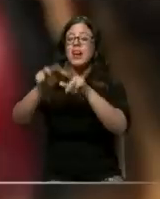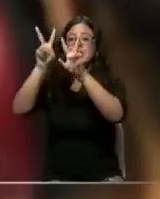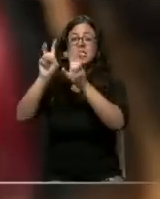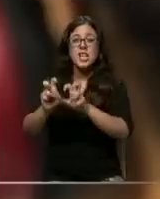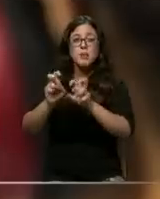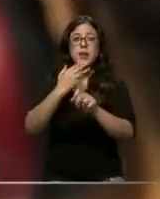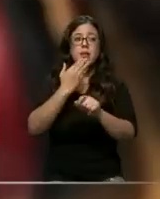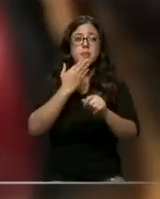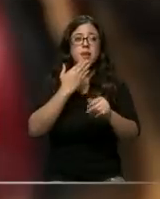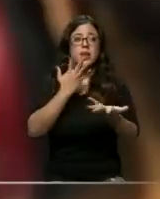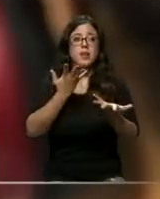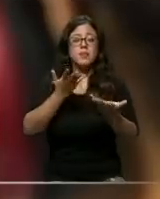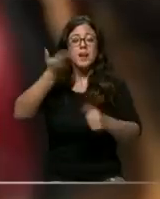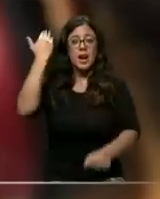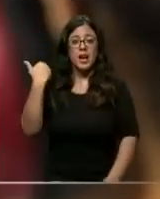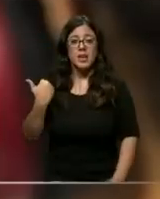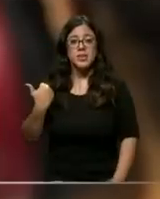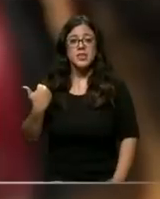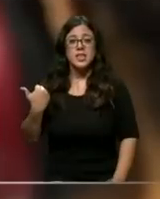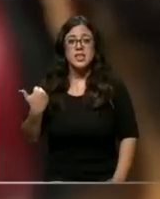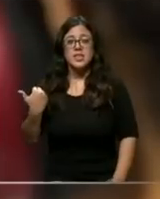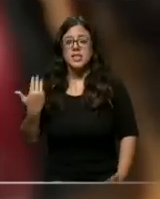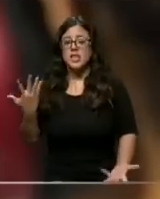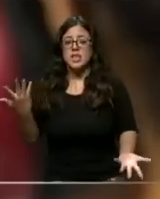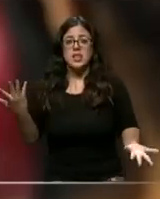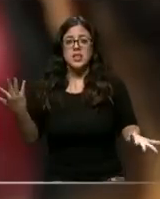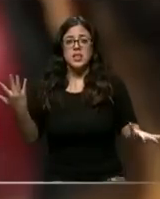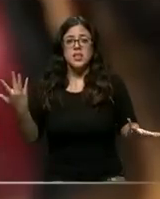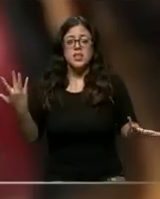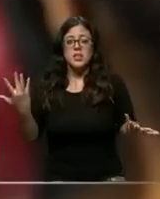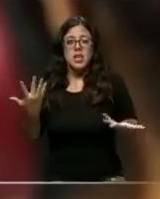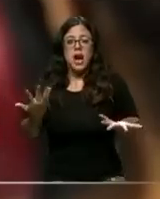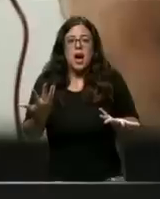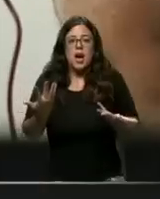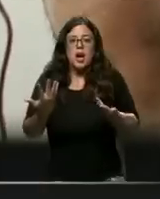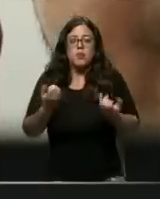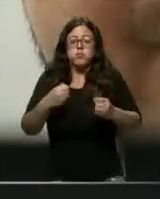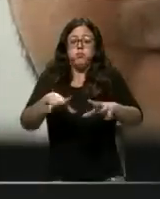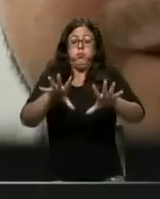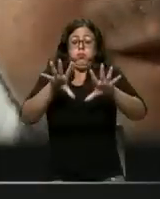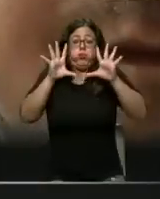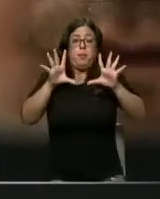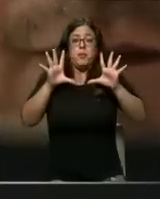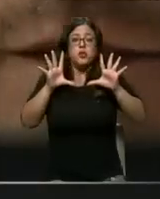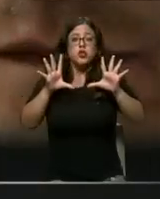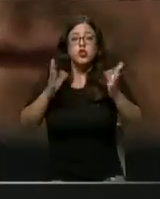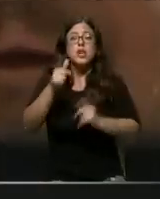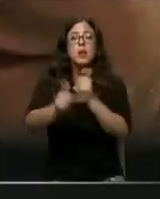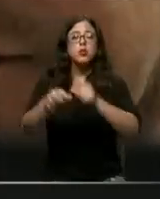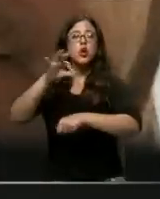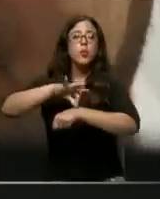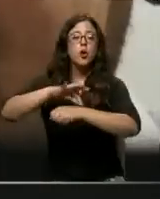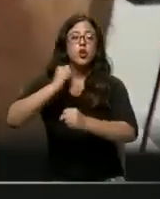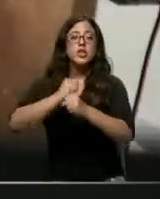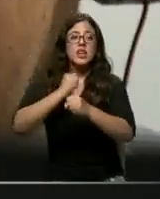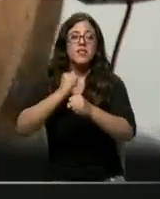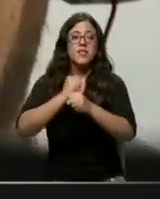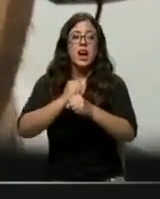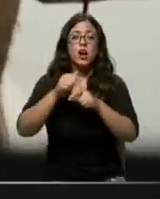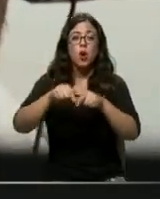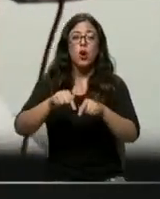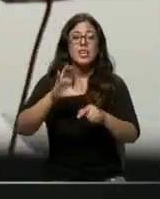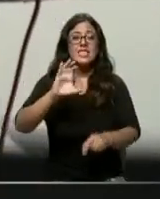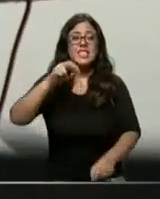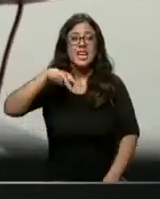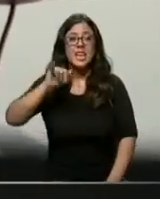Santibáñez, incluso en su tiempo, causó mucha controversia, y a los médicos que trabajaron en la Central Nacional de